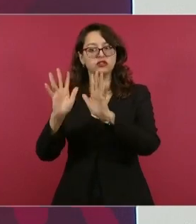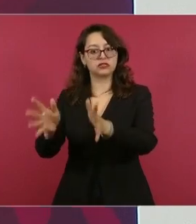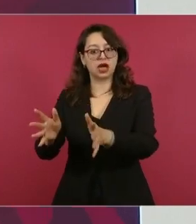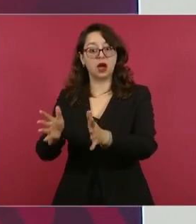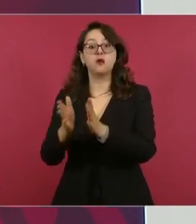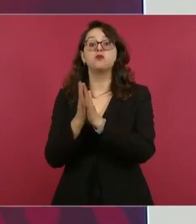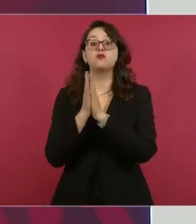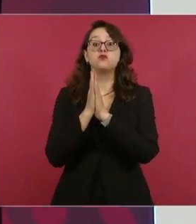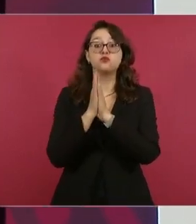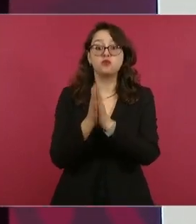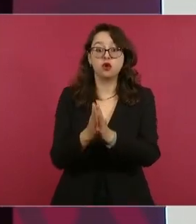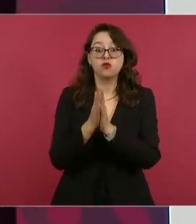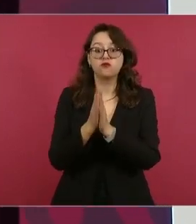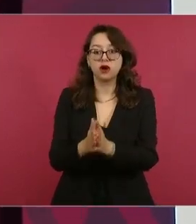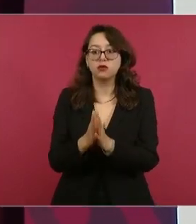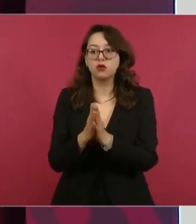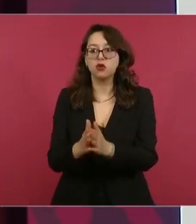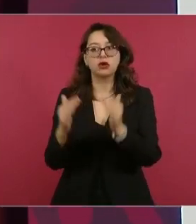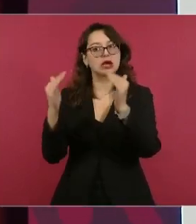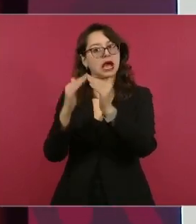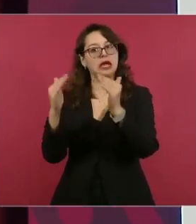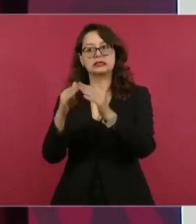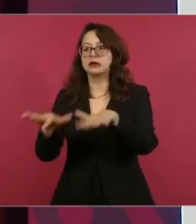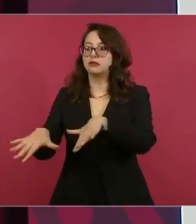Acepten trasladarse a refugios,